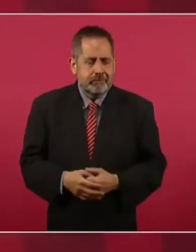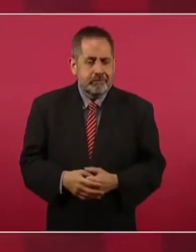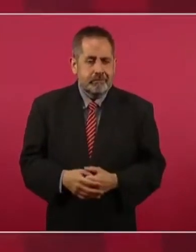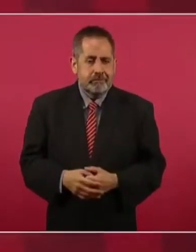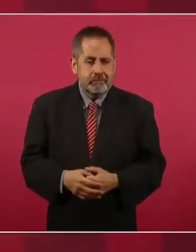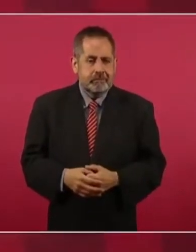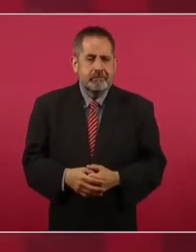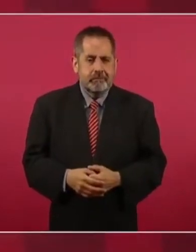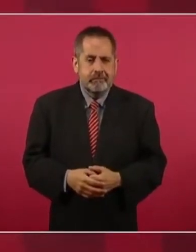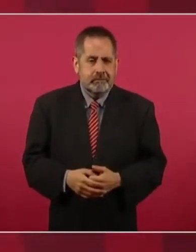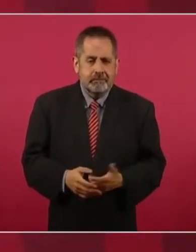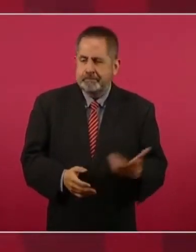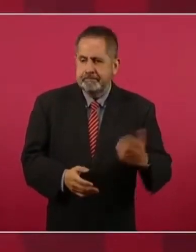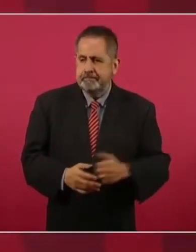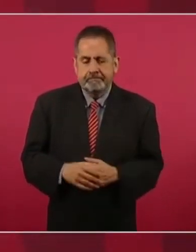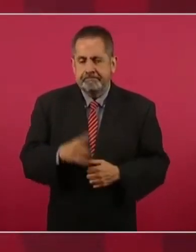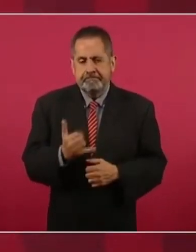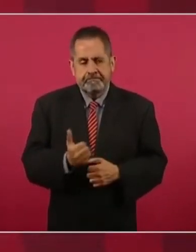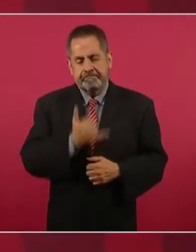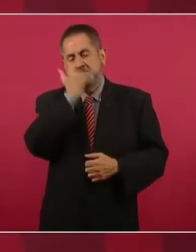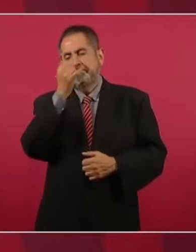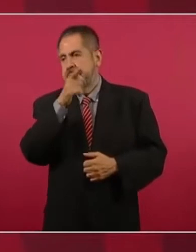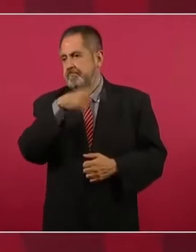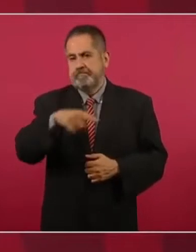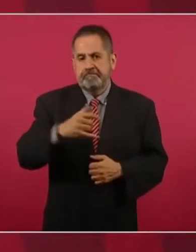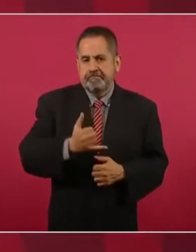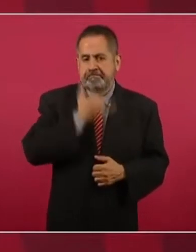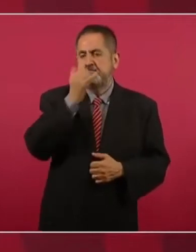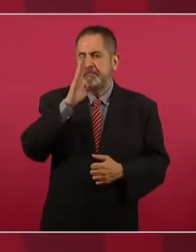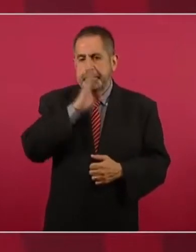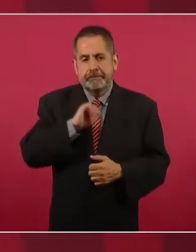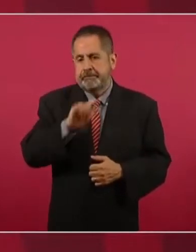fue un error y